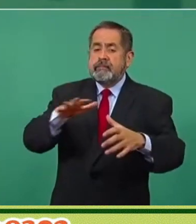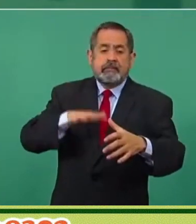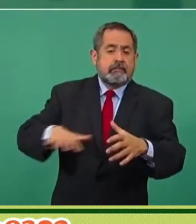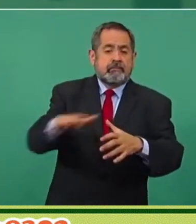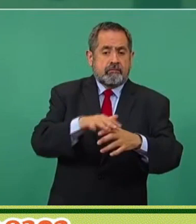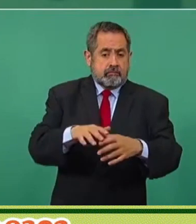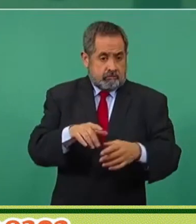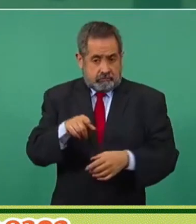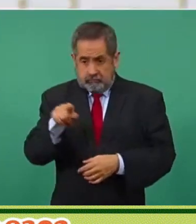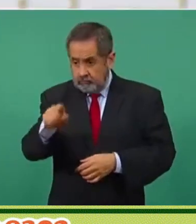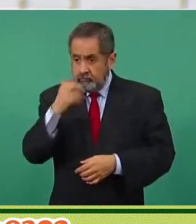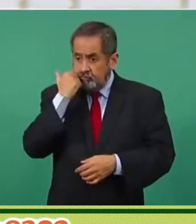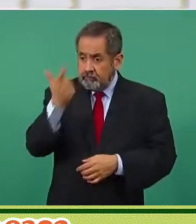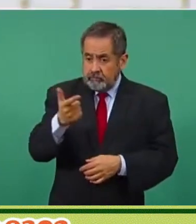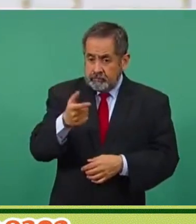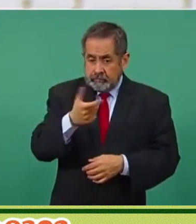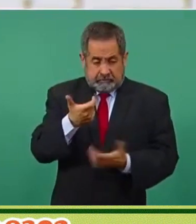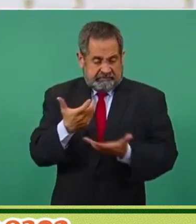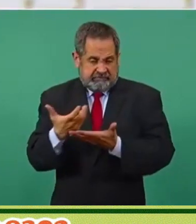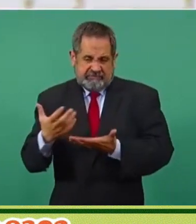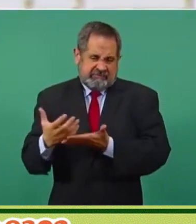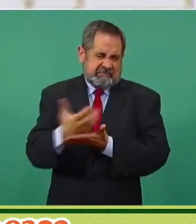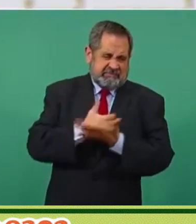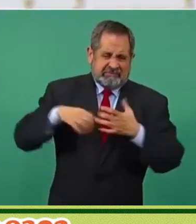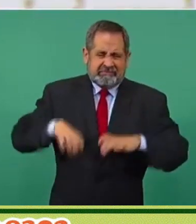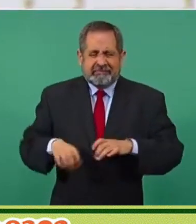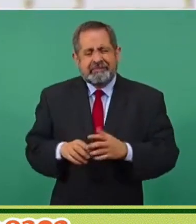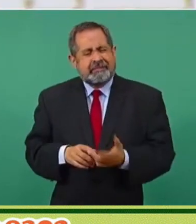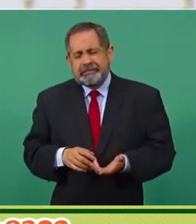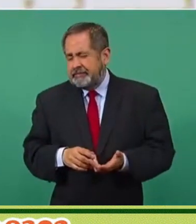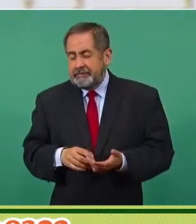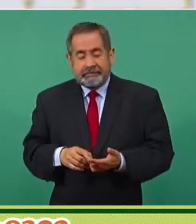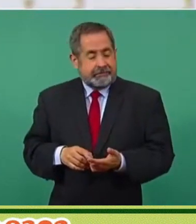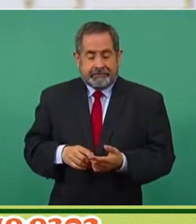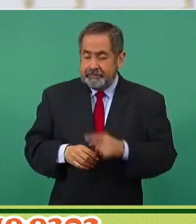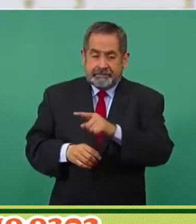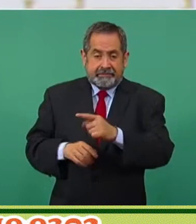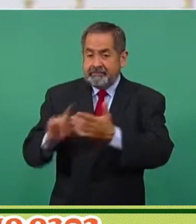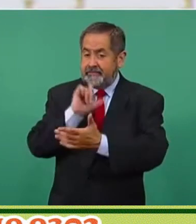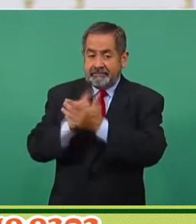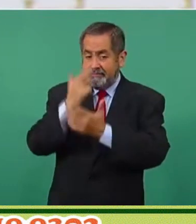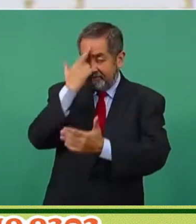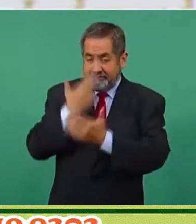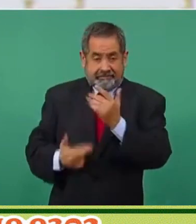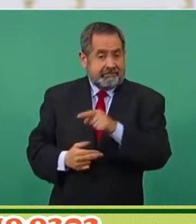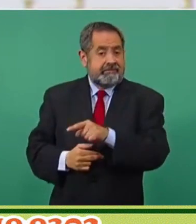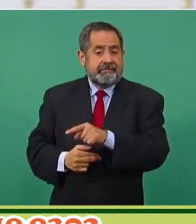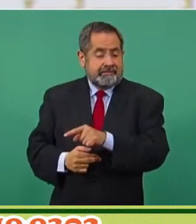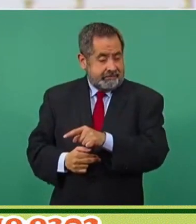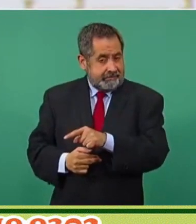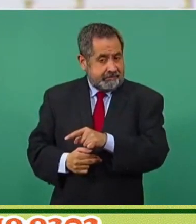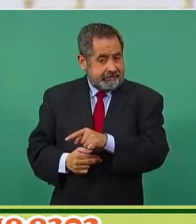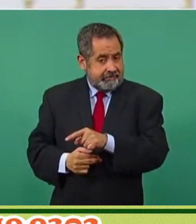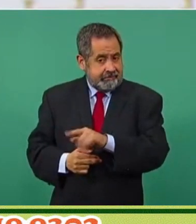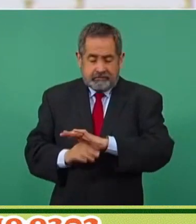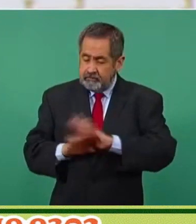quiera hacer dinero en el servicio público, además de que está cometiendo un ilícito